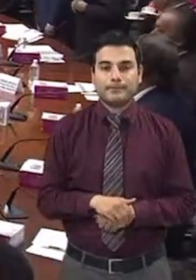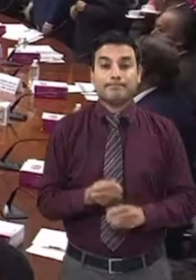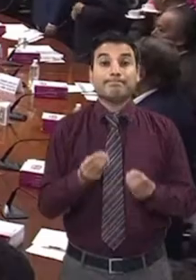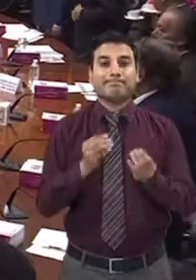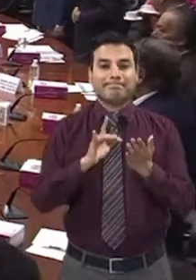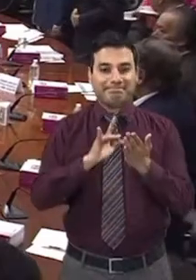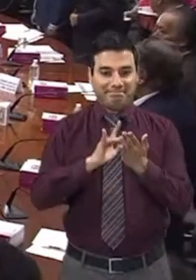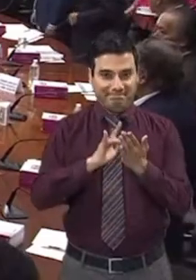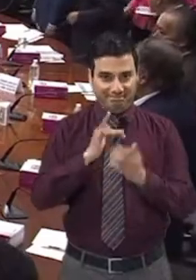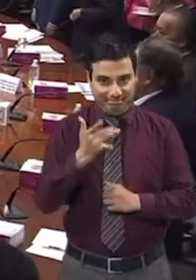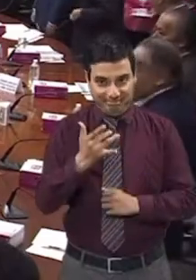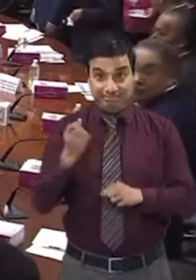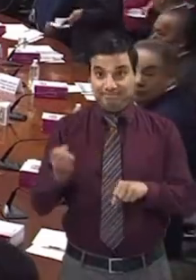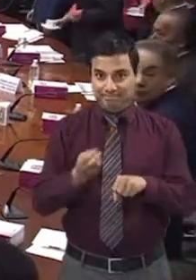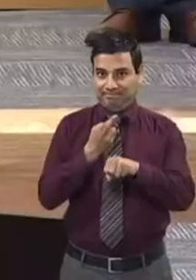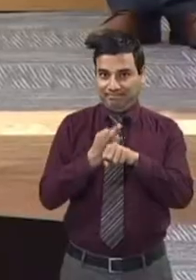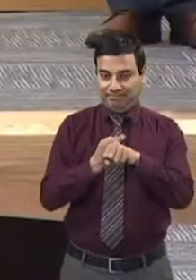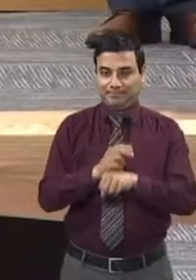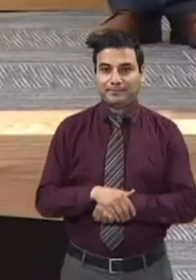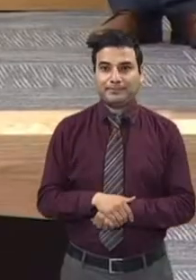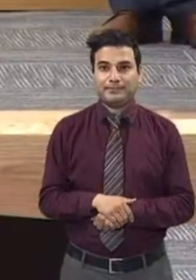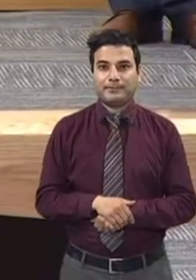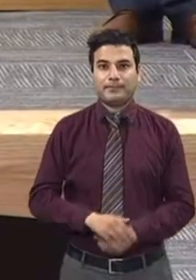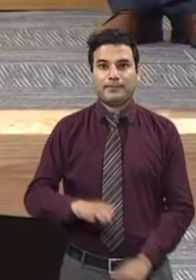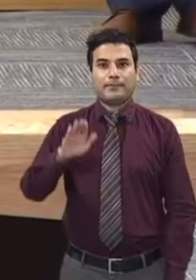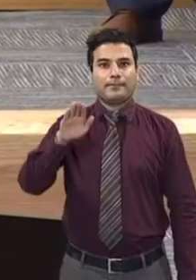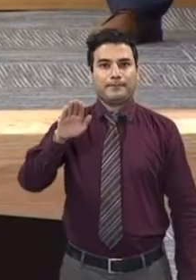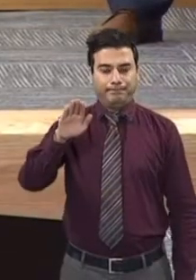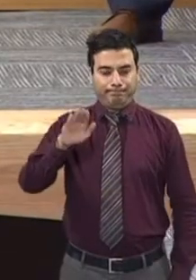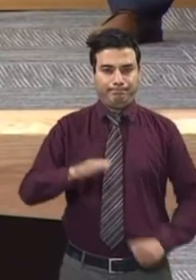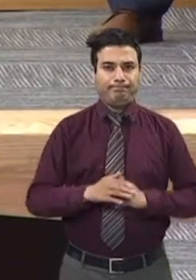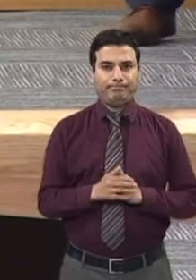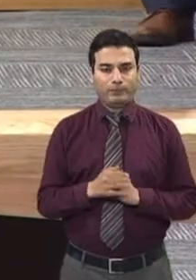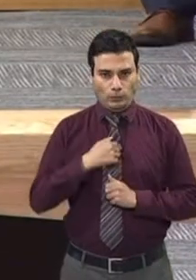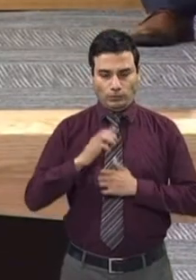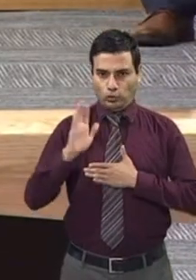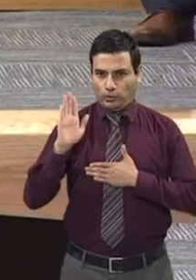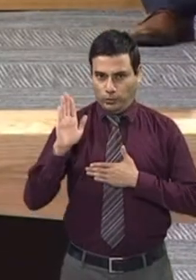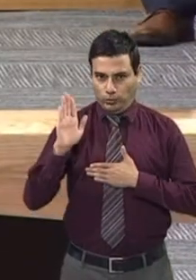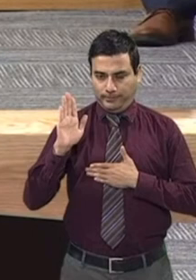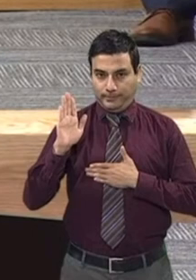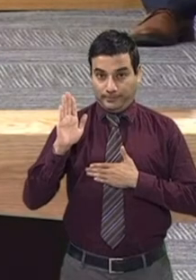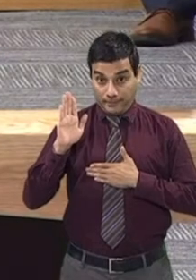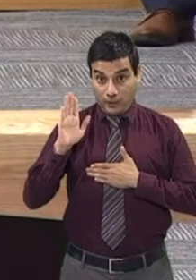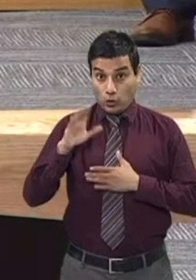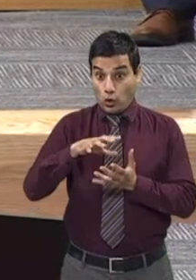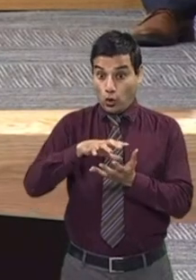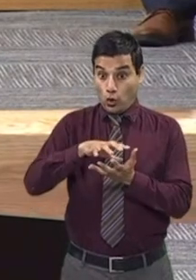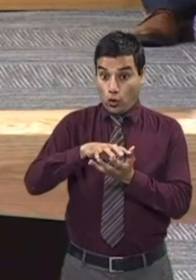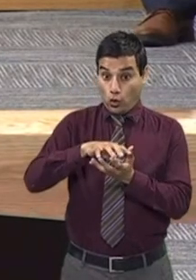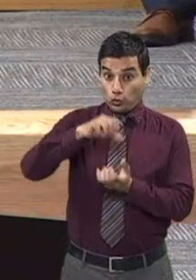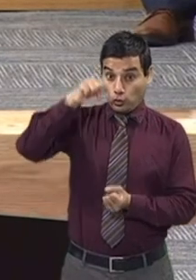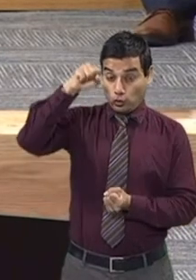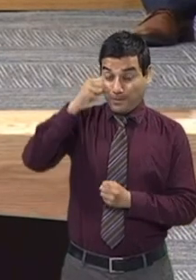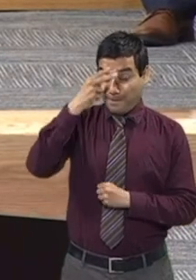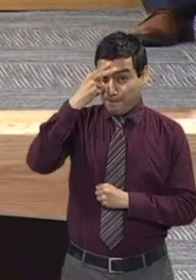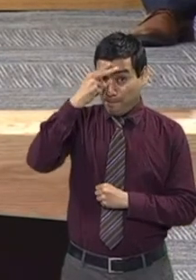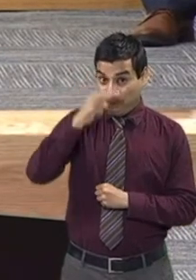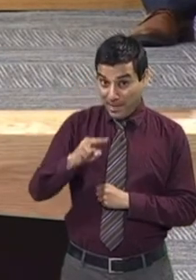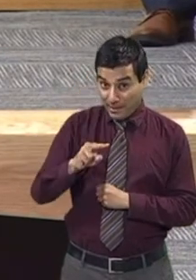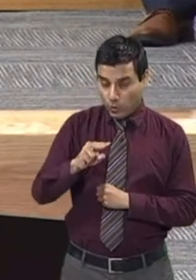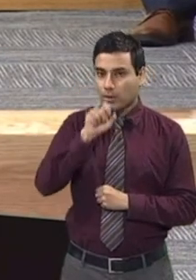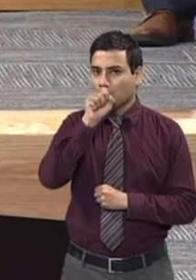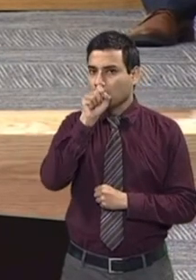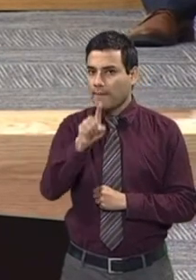Muchísimas gracias, secretario. Protesto guardar y hacer guardar la Constitución de los Estados Unidos Mexicanos,